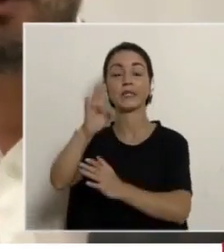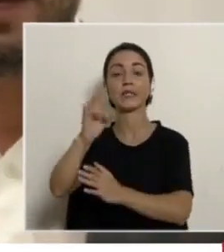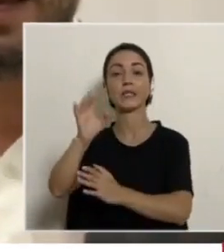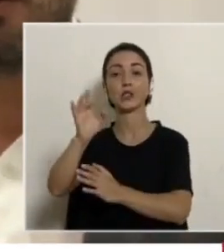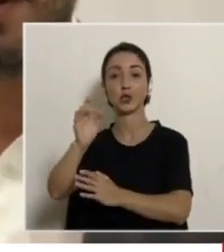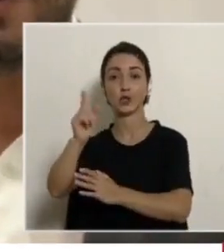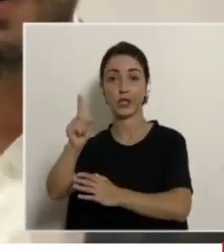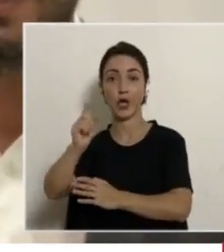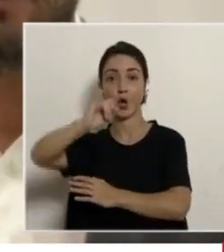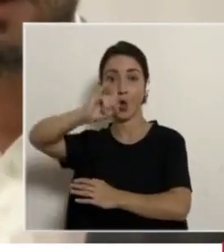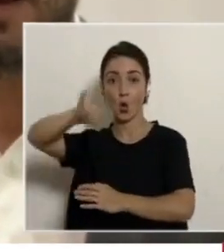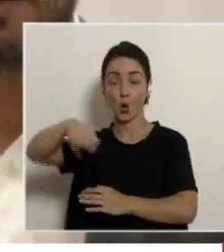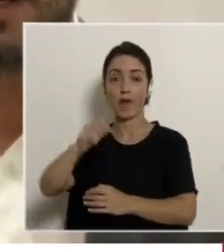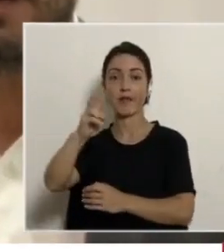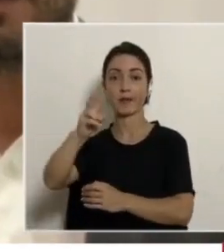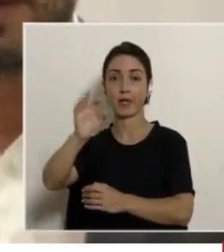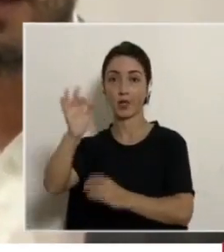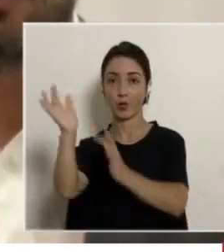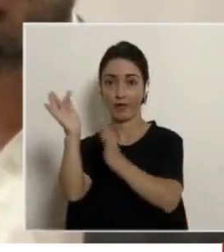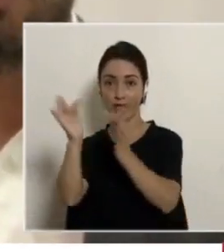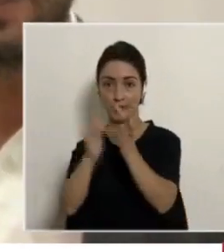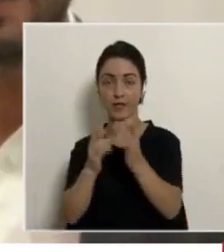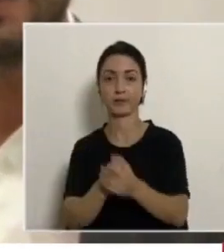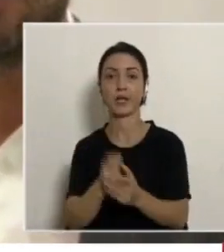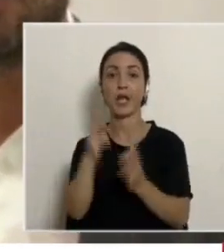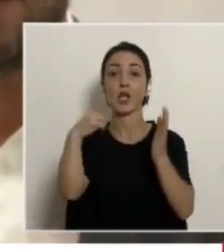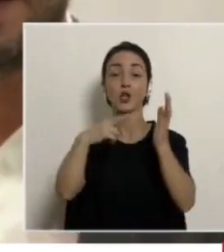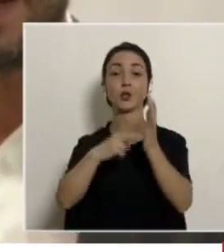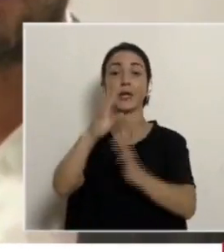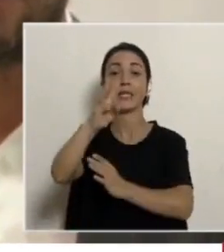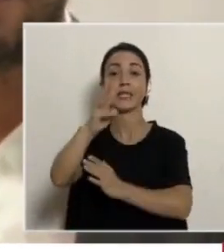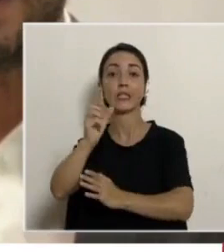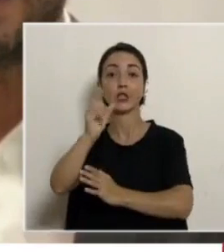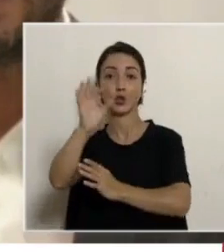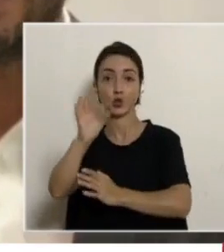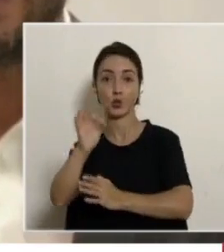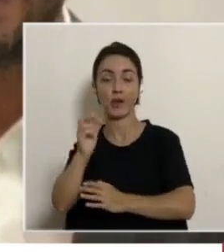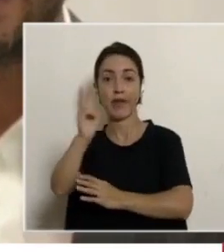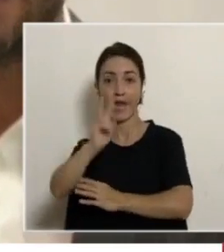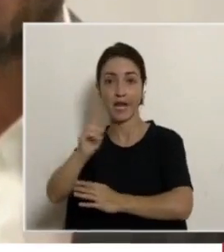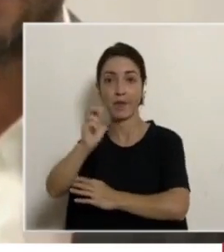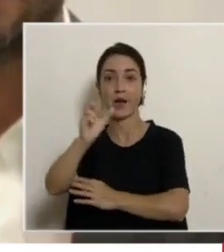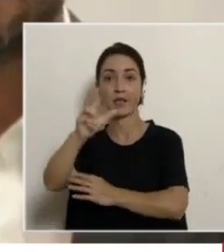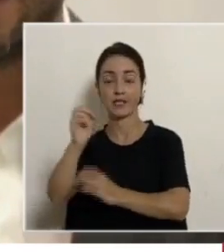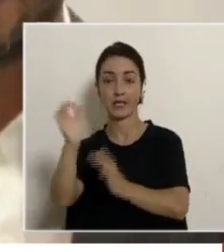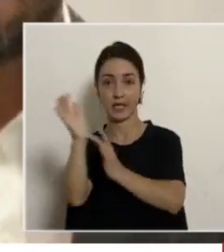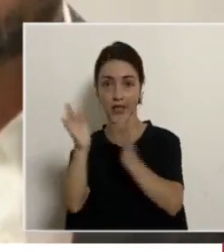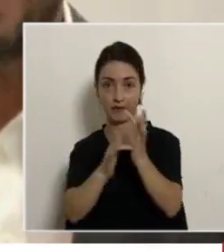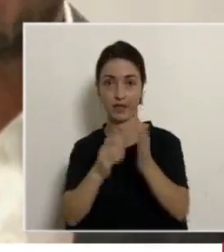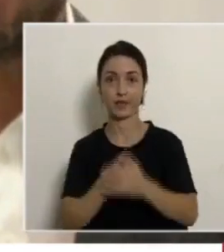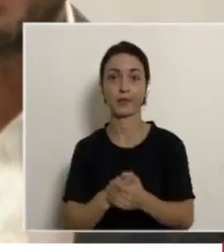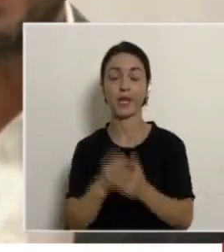2.781 casos el jueves 29 de abril, 2.609 casos el viernes 30 de abril,